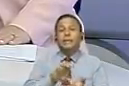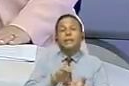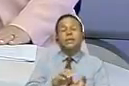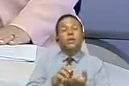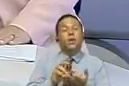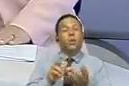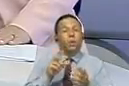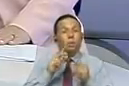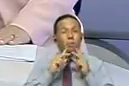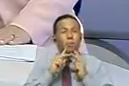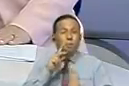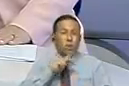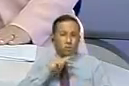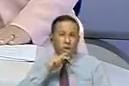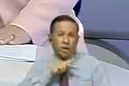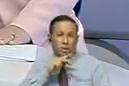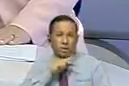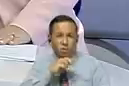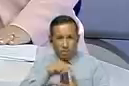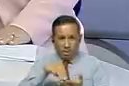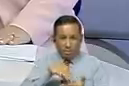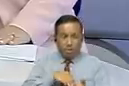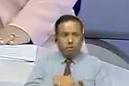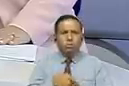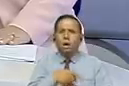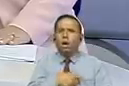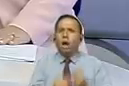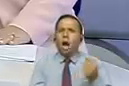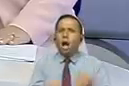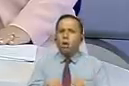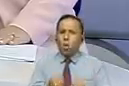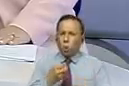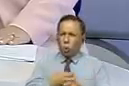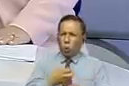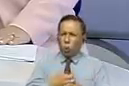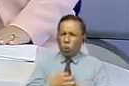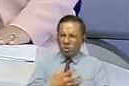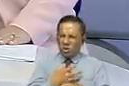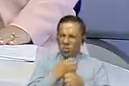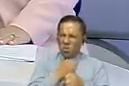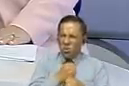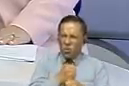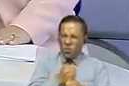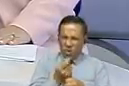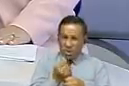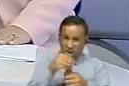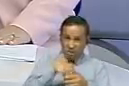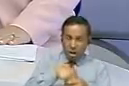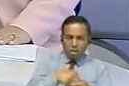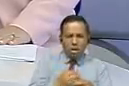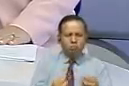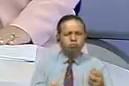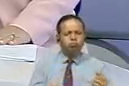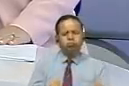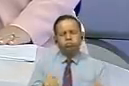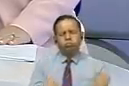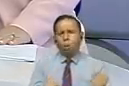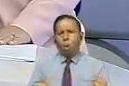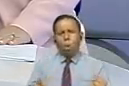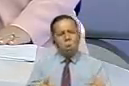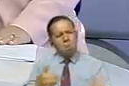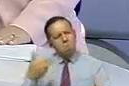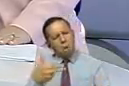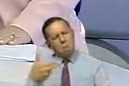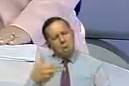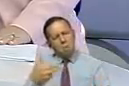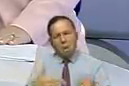de Manabí. Los antisociales se enfrentaron con los guardias del vehículo y producto de ello uno de los delincuentes resultó